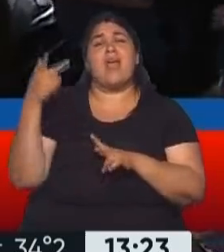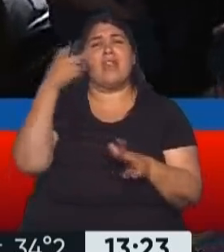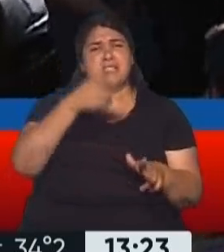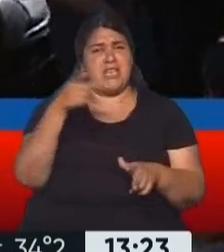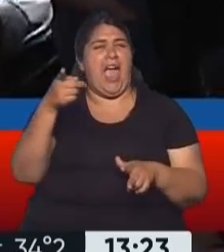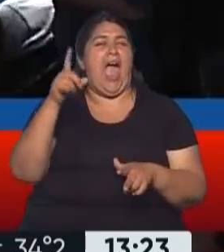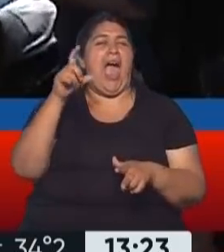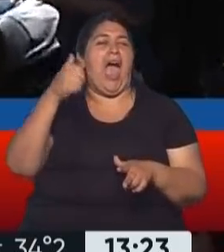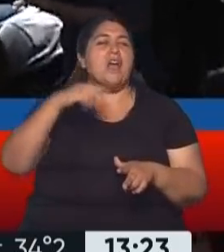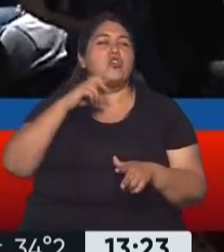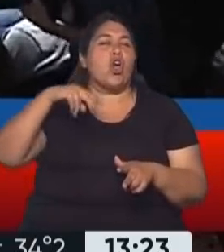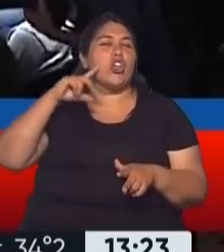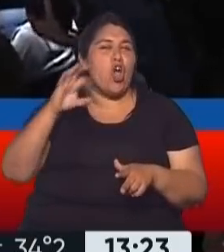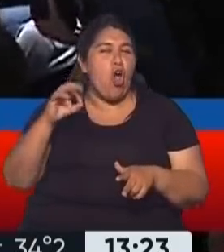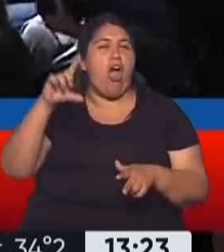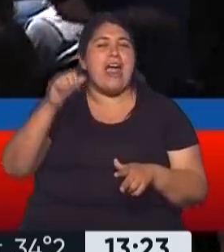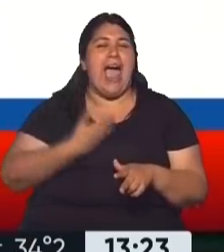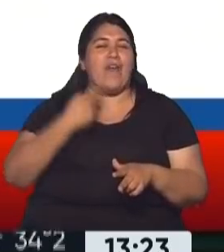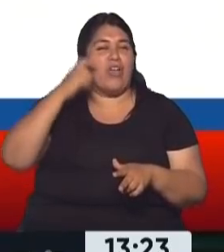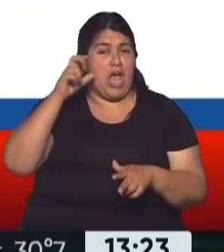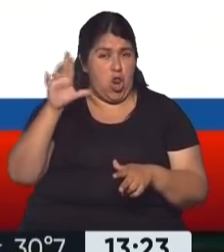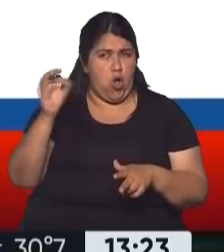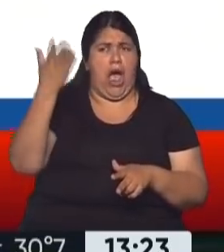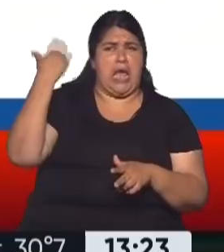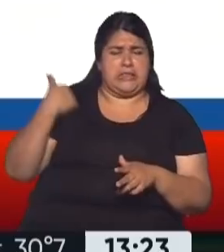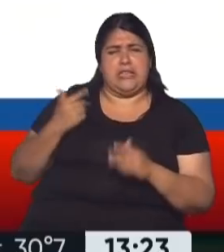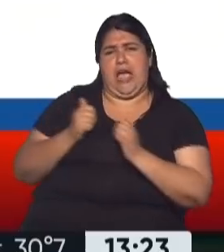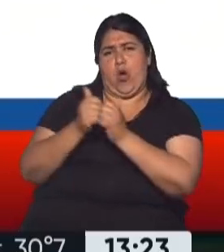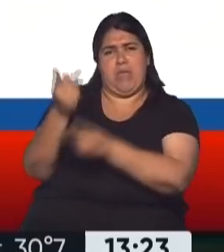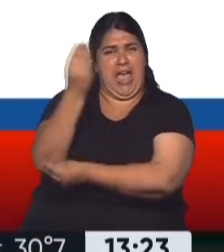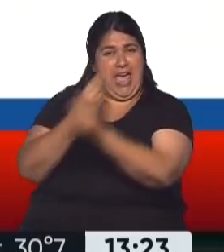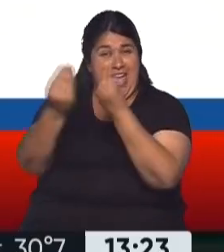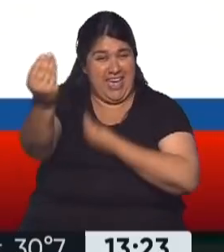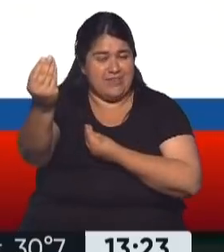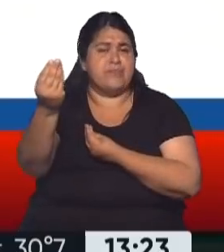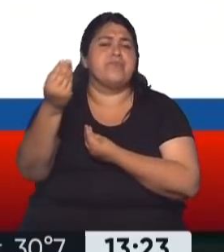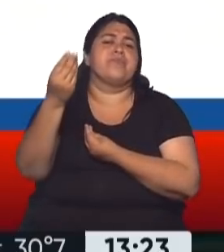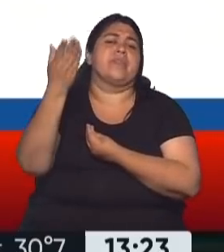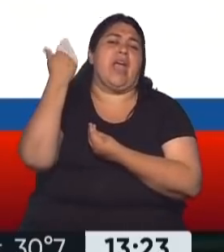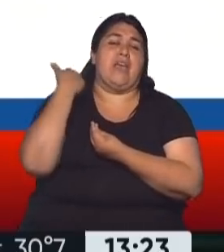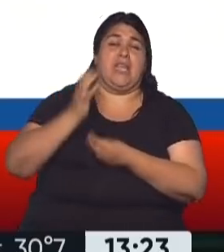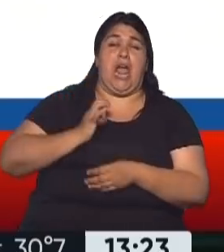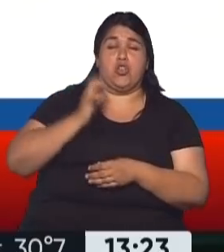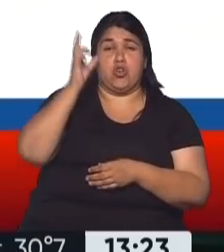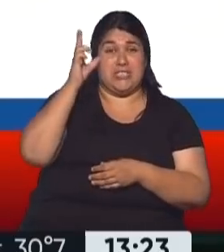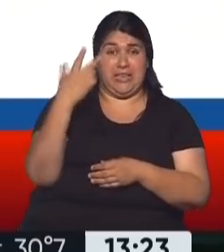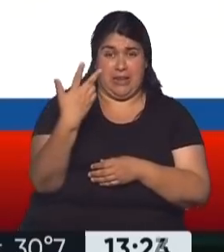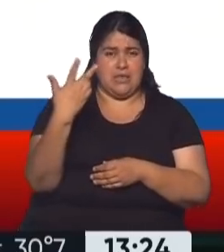Decía Antonio cuando lo acompañábamos en la renovación, después de la derrota del 83.